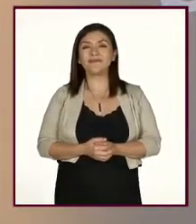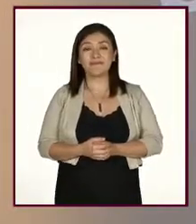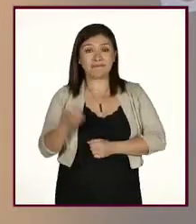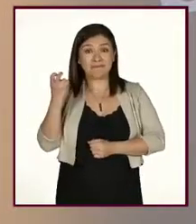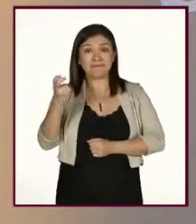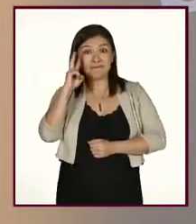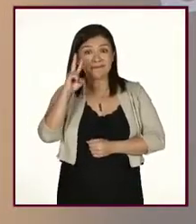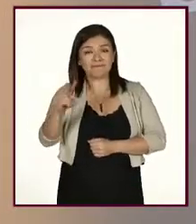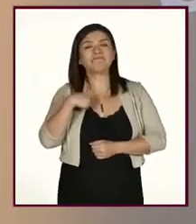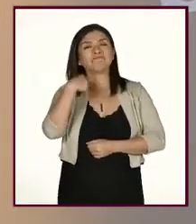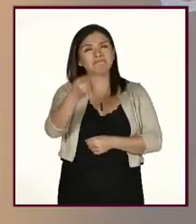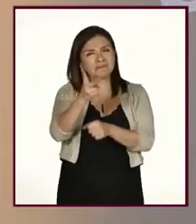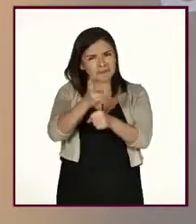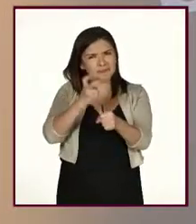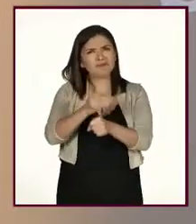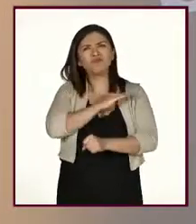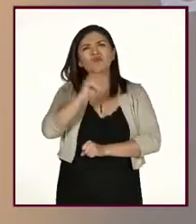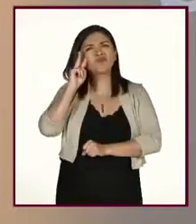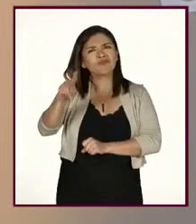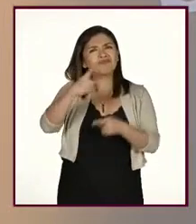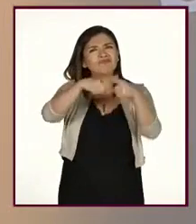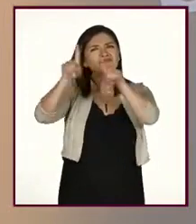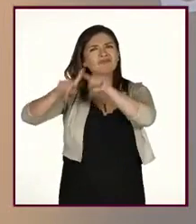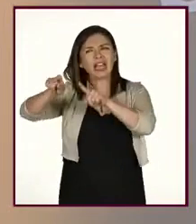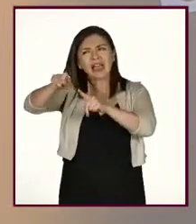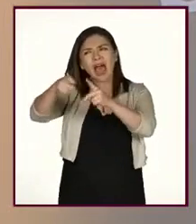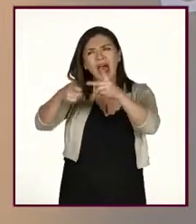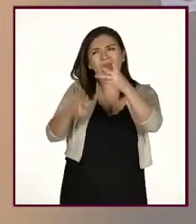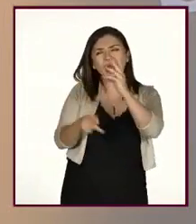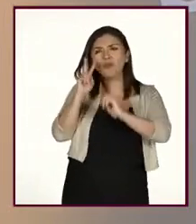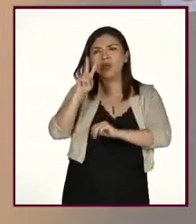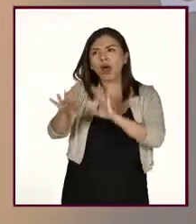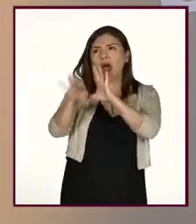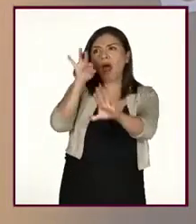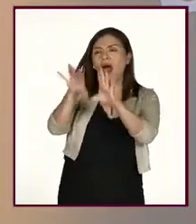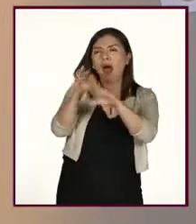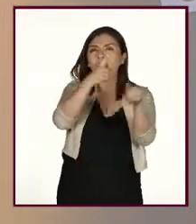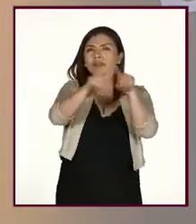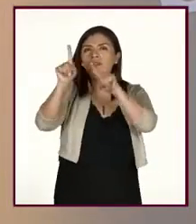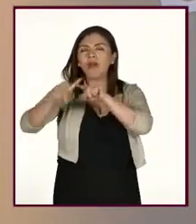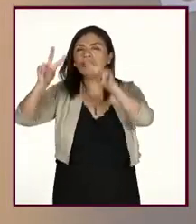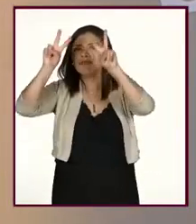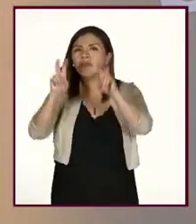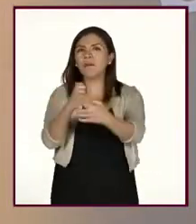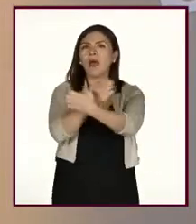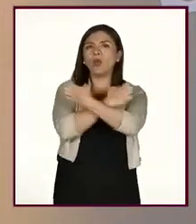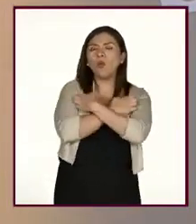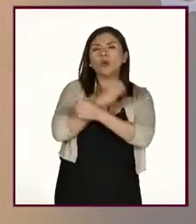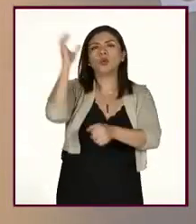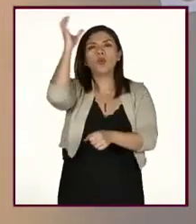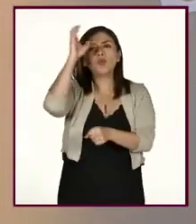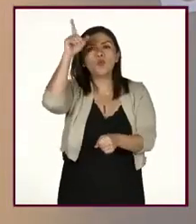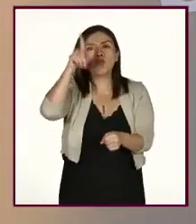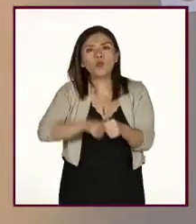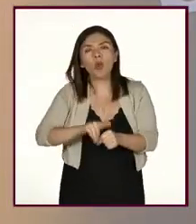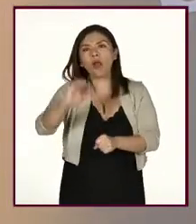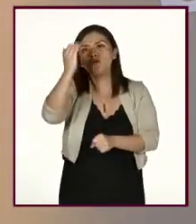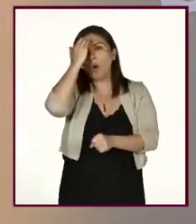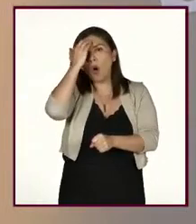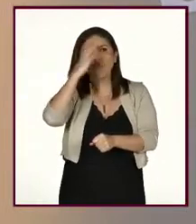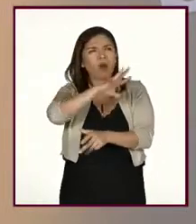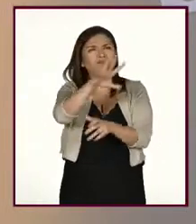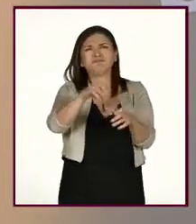Ahí lo tienen, les invitamos a sintonizar los canales de Aprende Más, donde podrán encontrar contenido educativo, cultural,